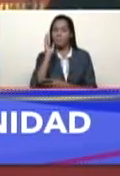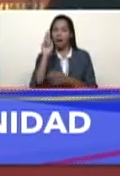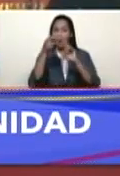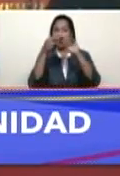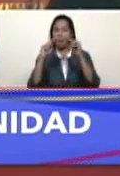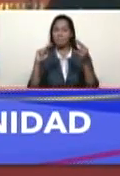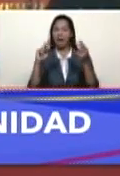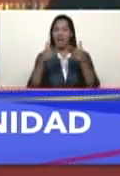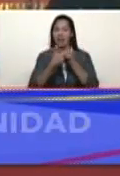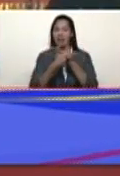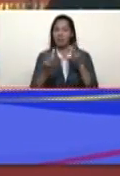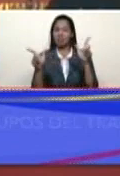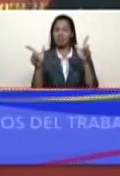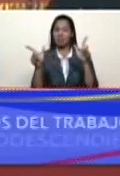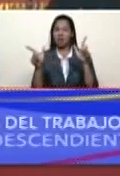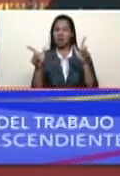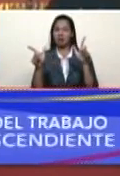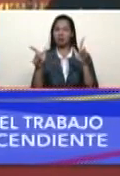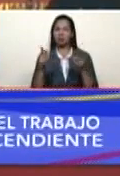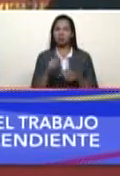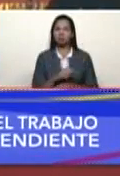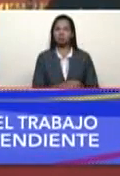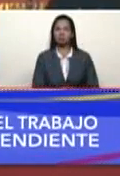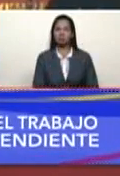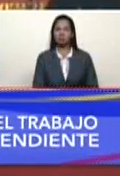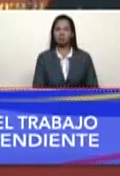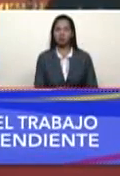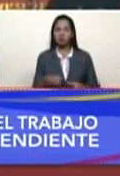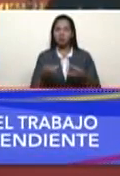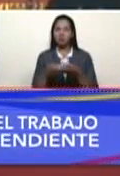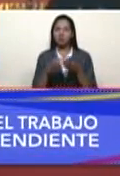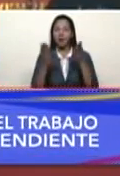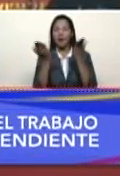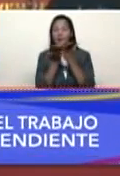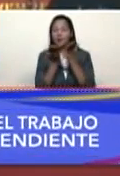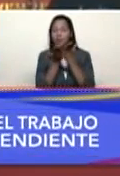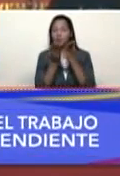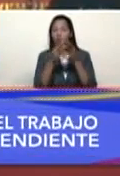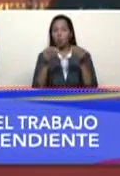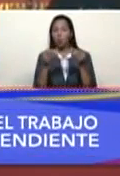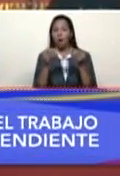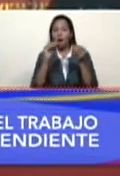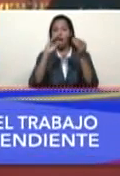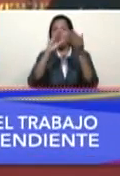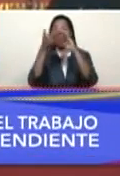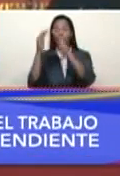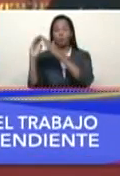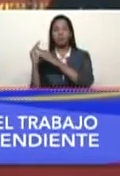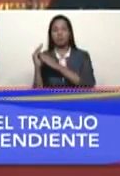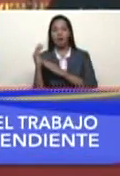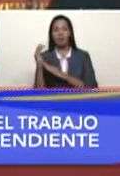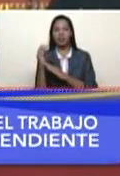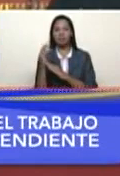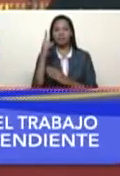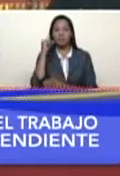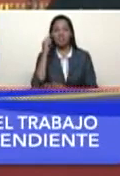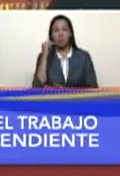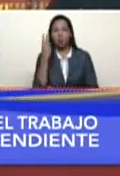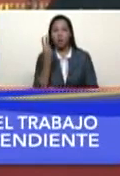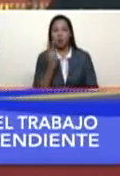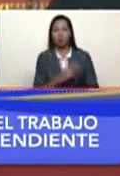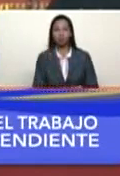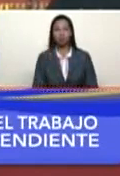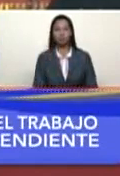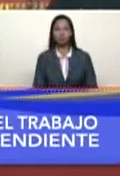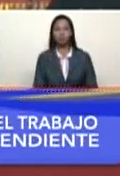y la libertad en los circuitos educativos de las comunidades afrovenezolanas. Yo